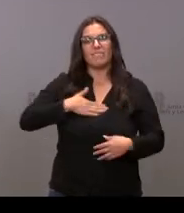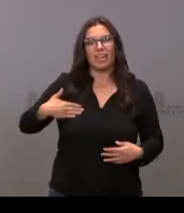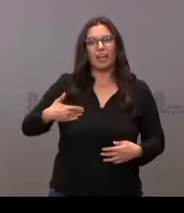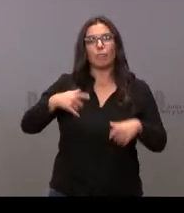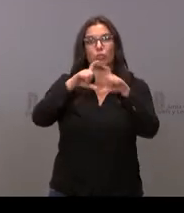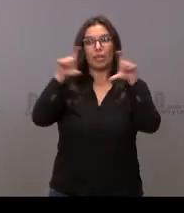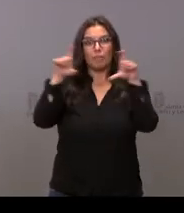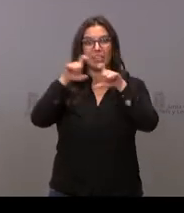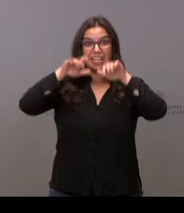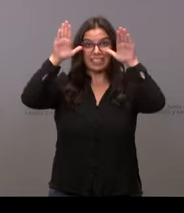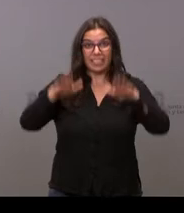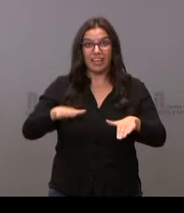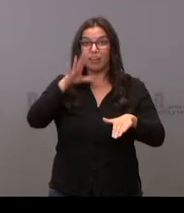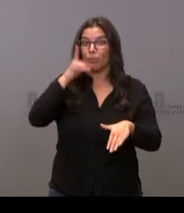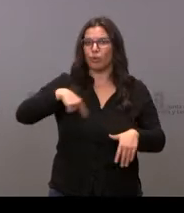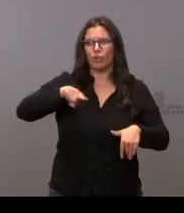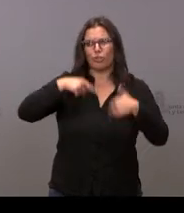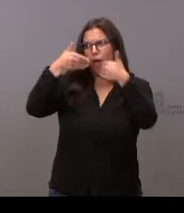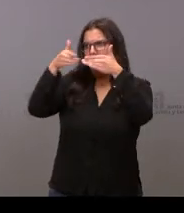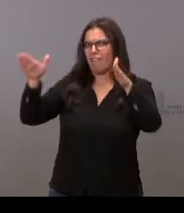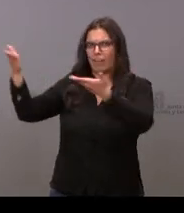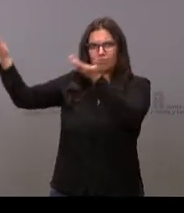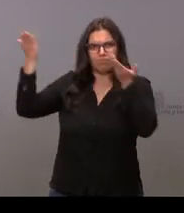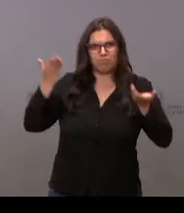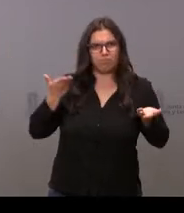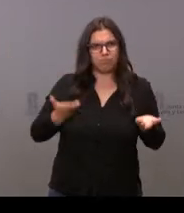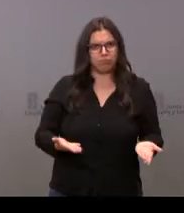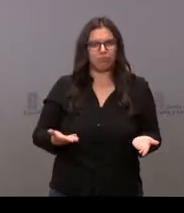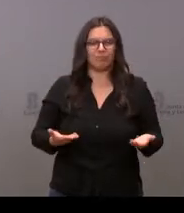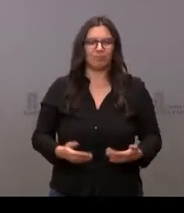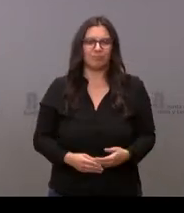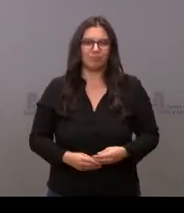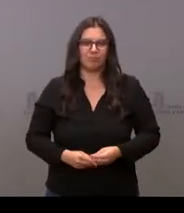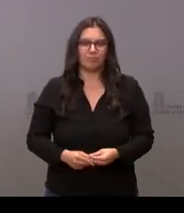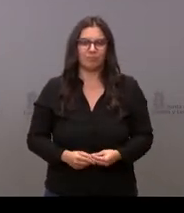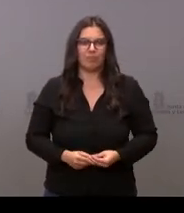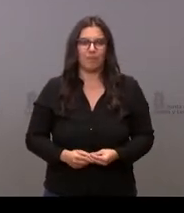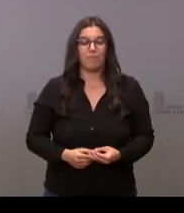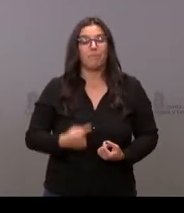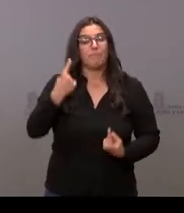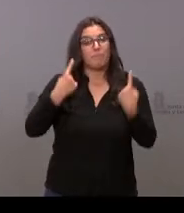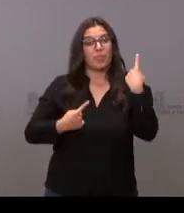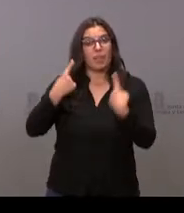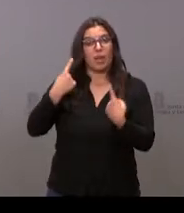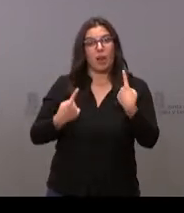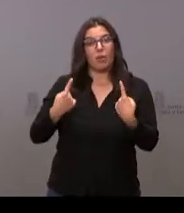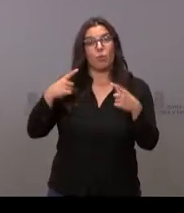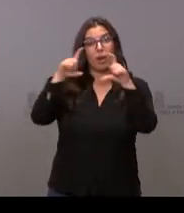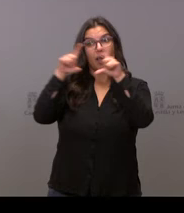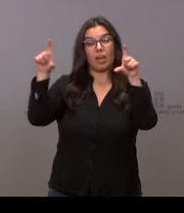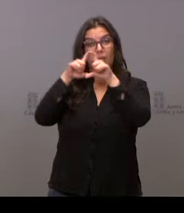aquí porque les vamos a abrir las puertas de nuestra ciudad algunas incluso hicieron esta mudanza